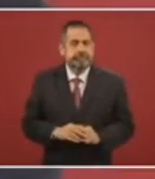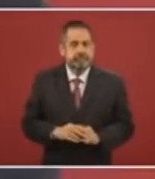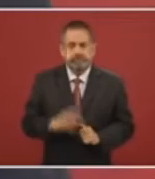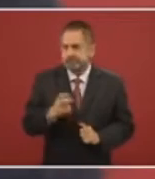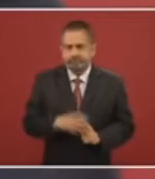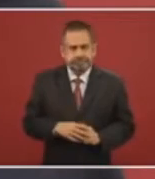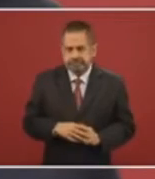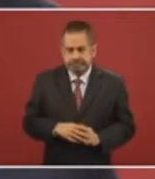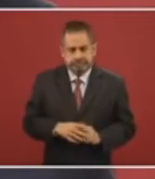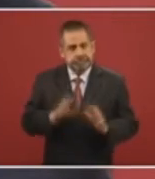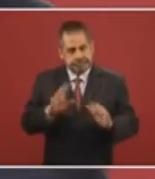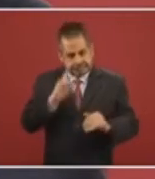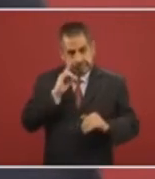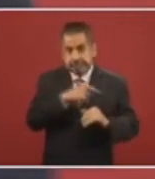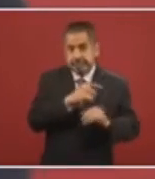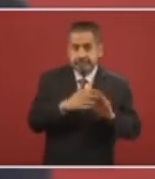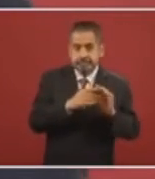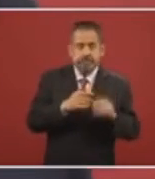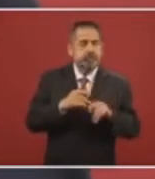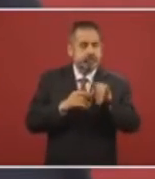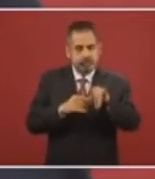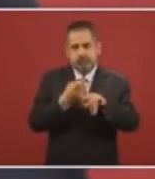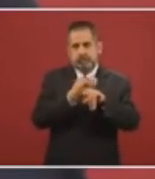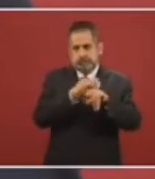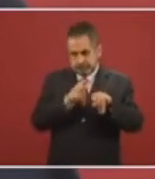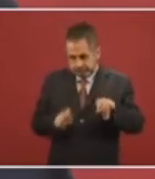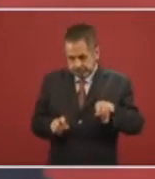Eso no fue todo. Bajo,